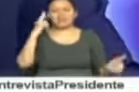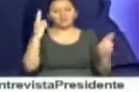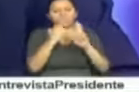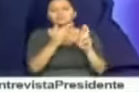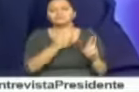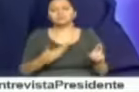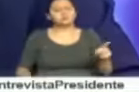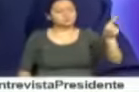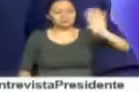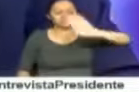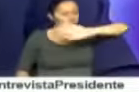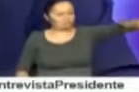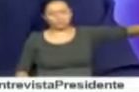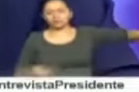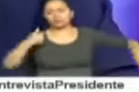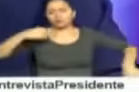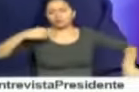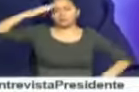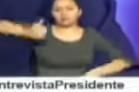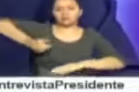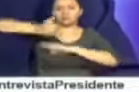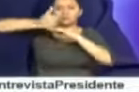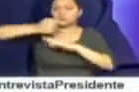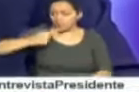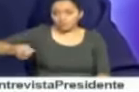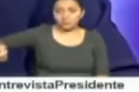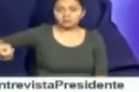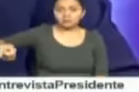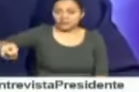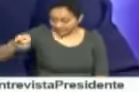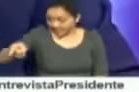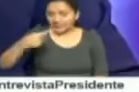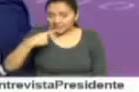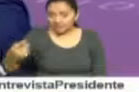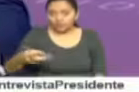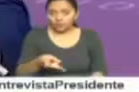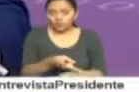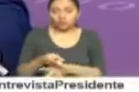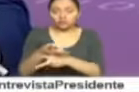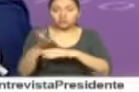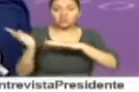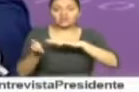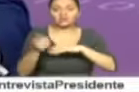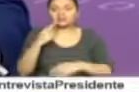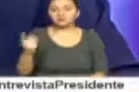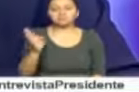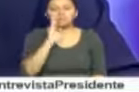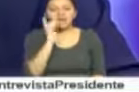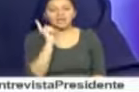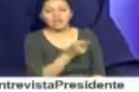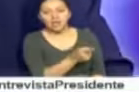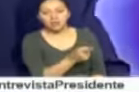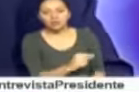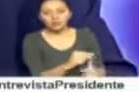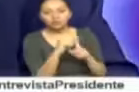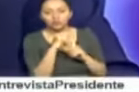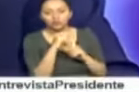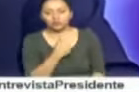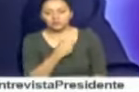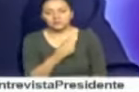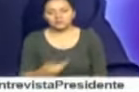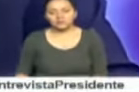al presidente de la República como su máxima autoridad. Eso es lo que han dicho en ese consejo disciplinario contra este malcriado que insultó al